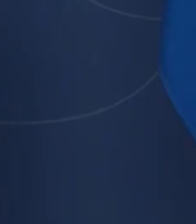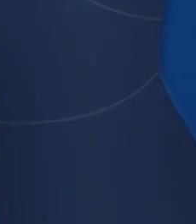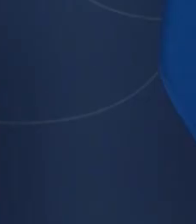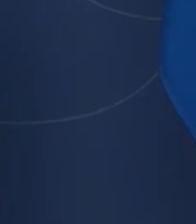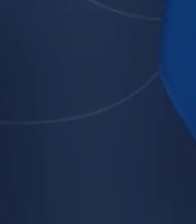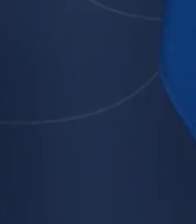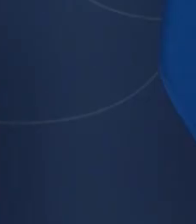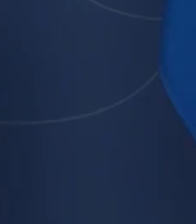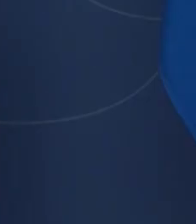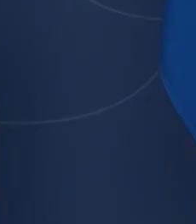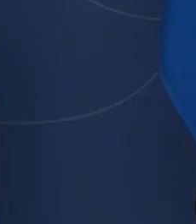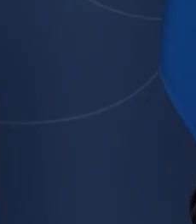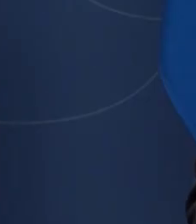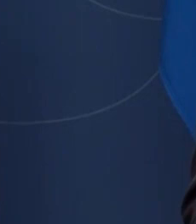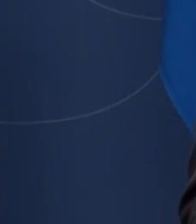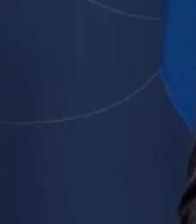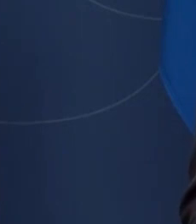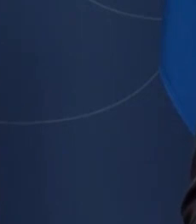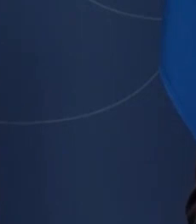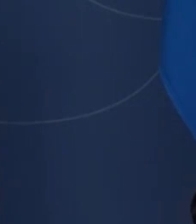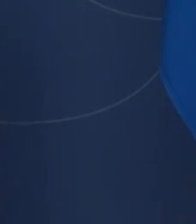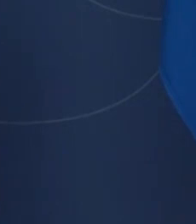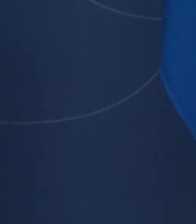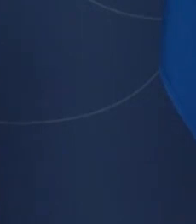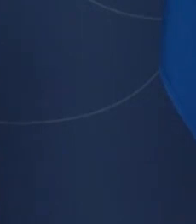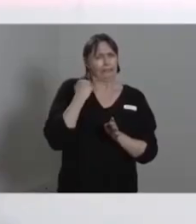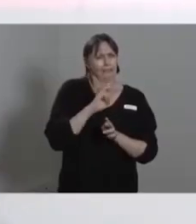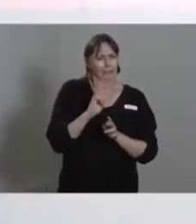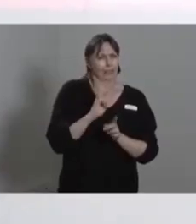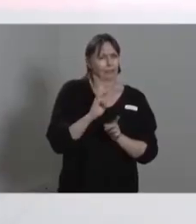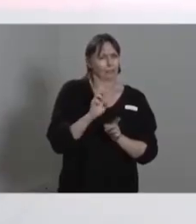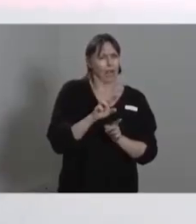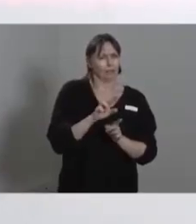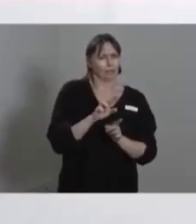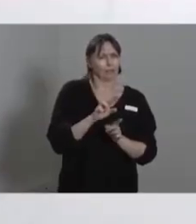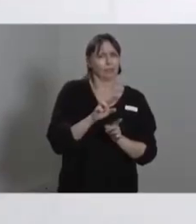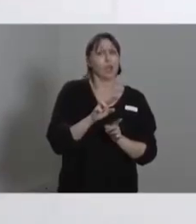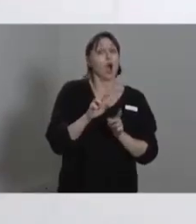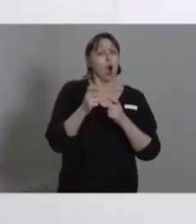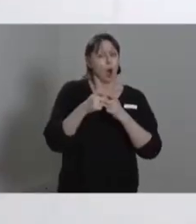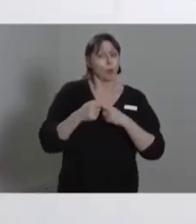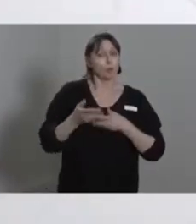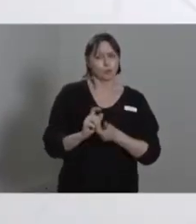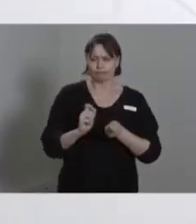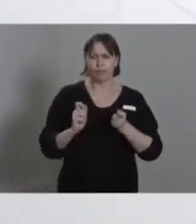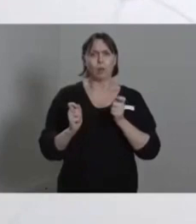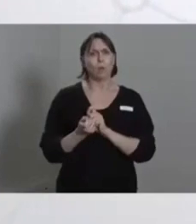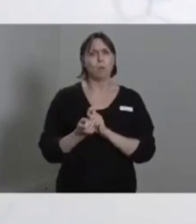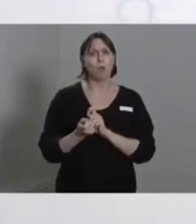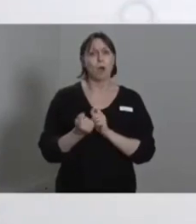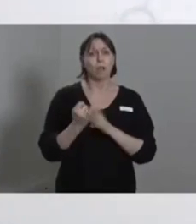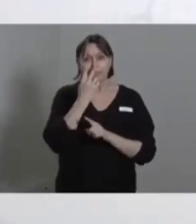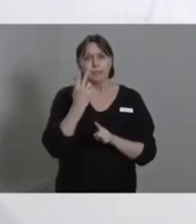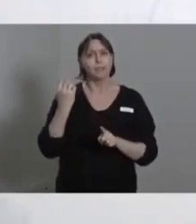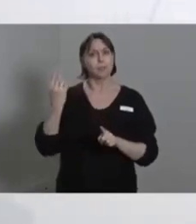sí restricciones a la movilidad y distancia social, sobre todo Dinamarca y Noruega, y han tenido éxito para contener la pandemia, lo que se ha traducido en